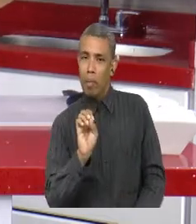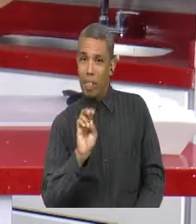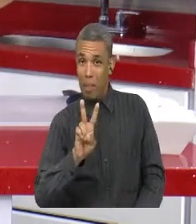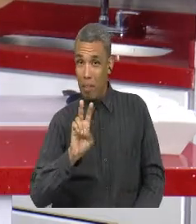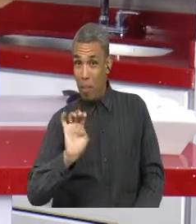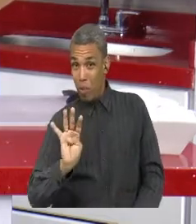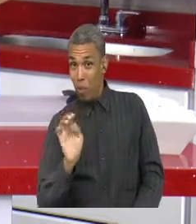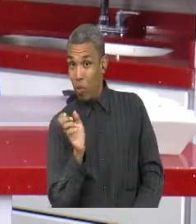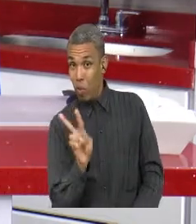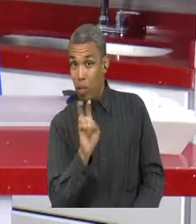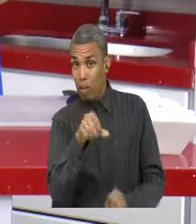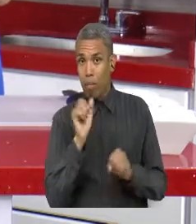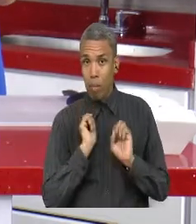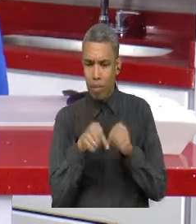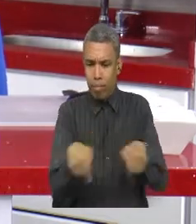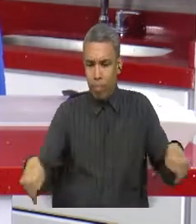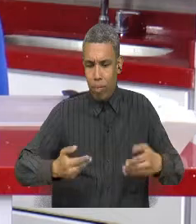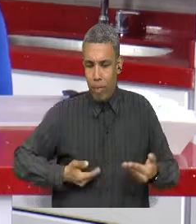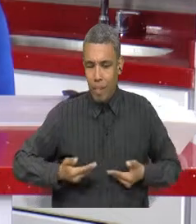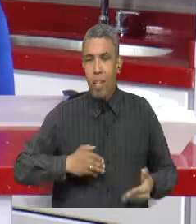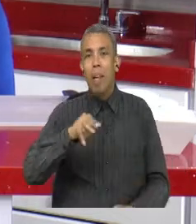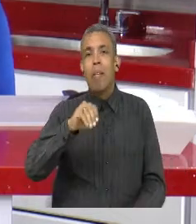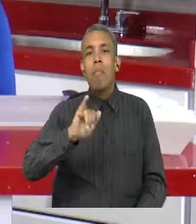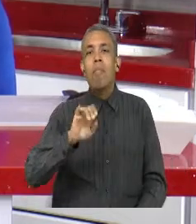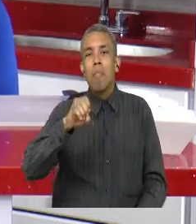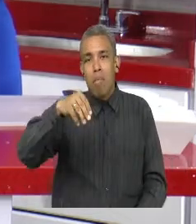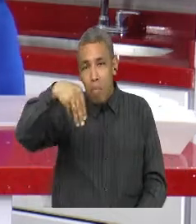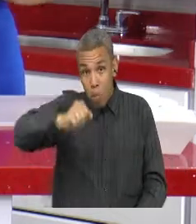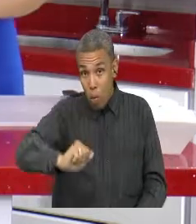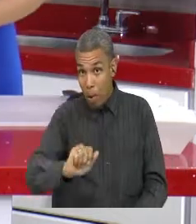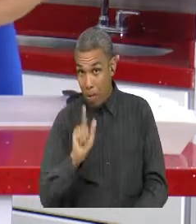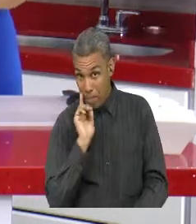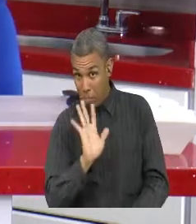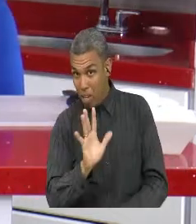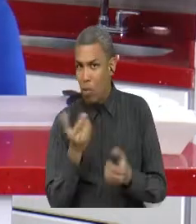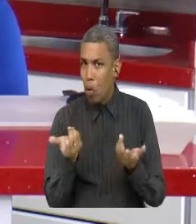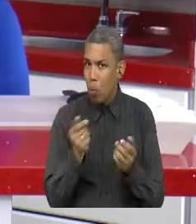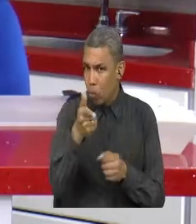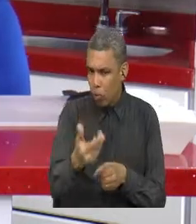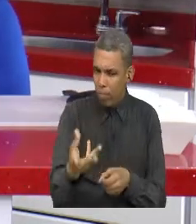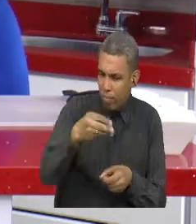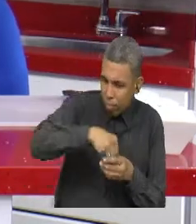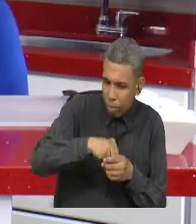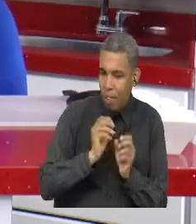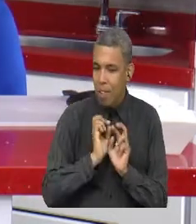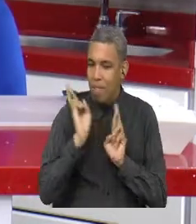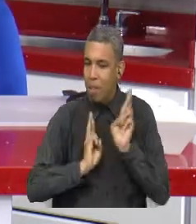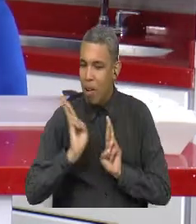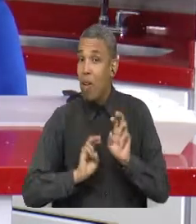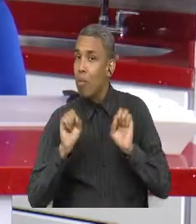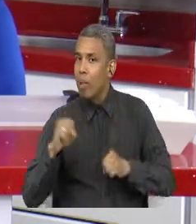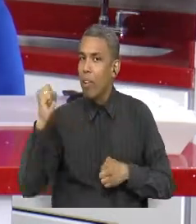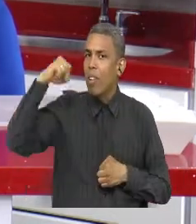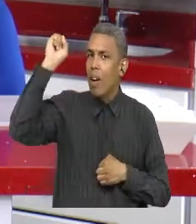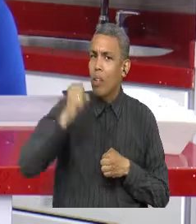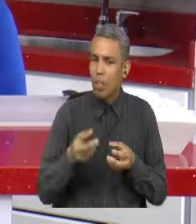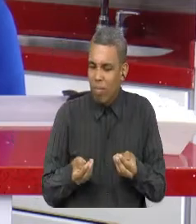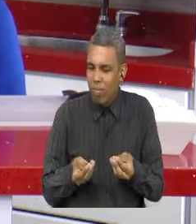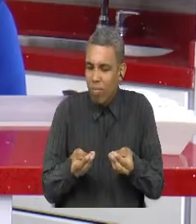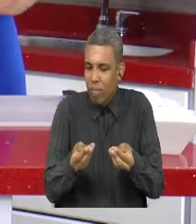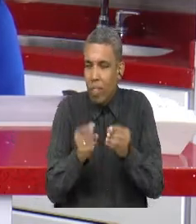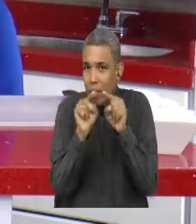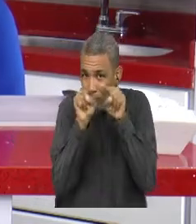Boutique para que ustedes participen con nosotros, 620-2412, y ya les vamos a decir cómo es que se lo van a ganar. Pero antes que nada,